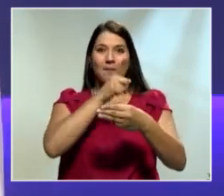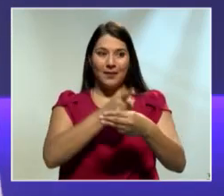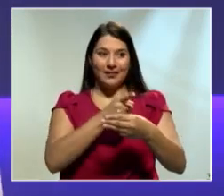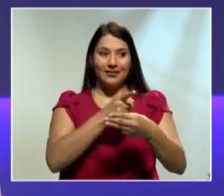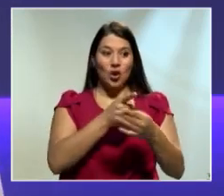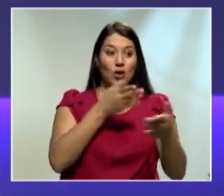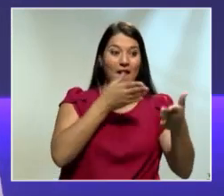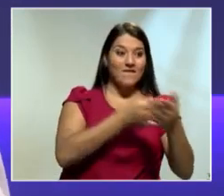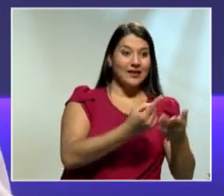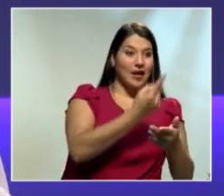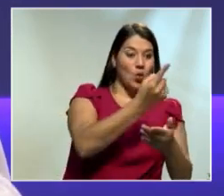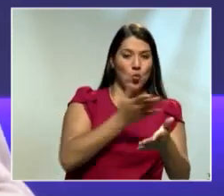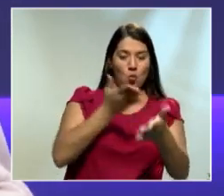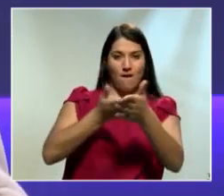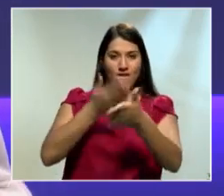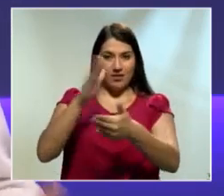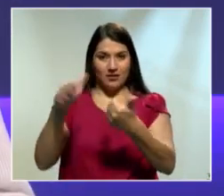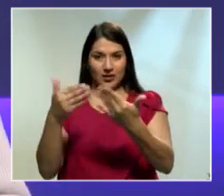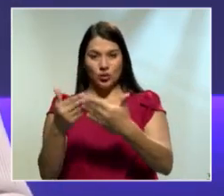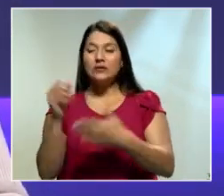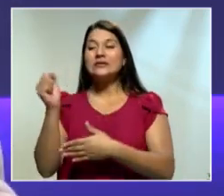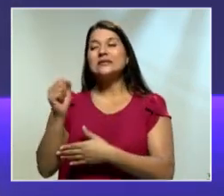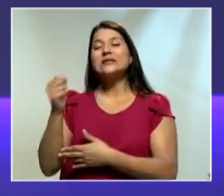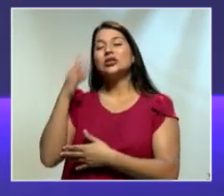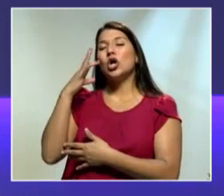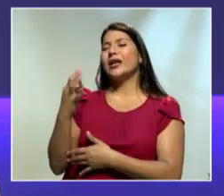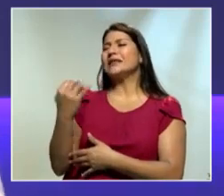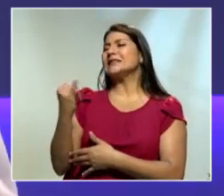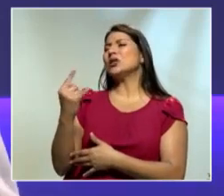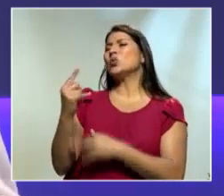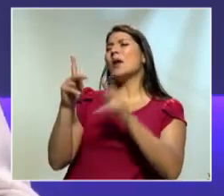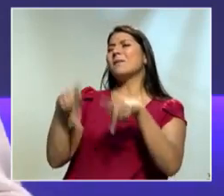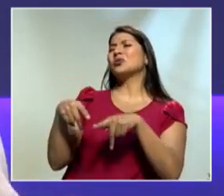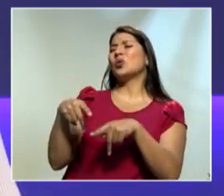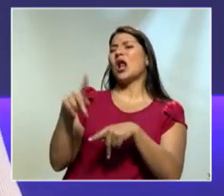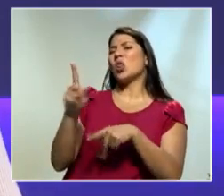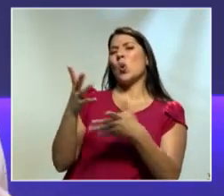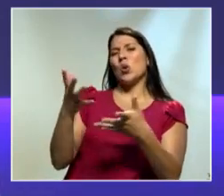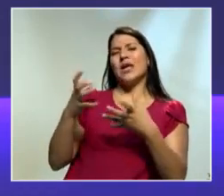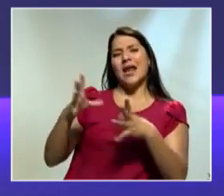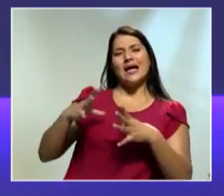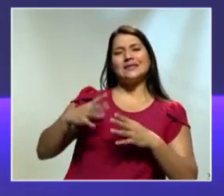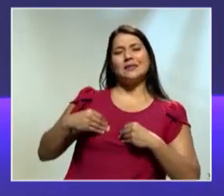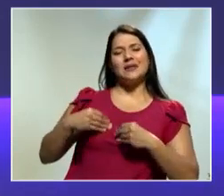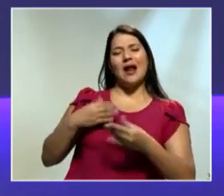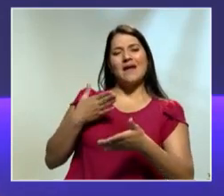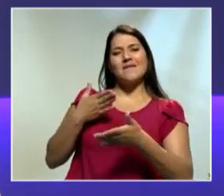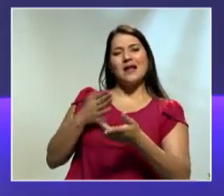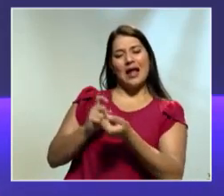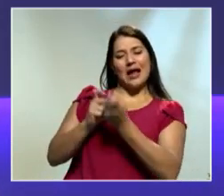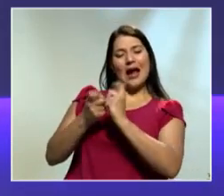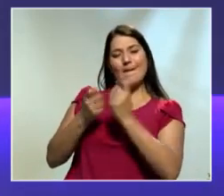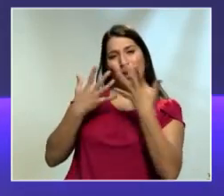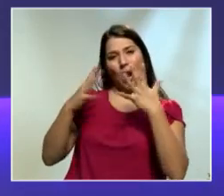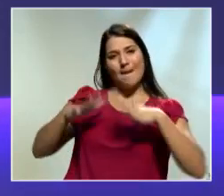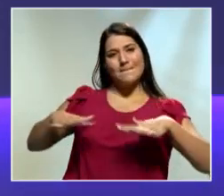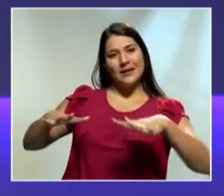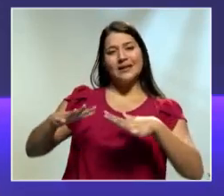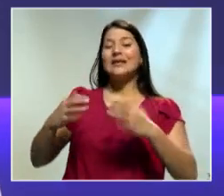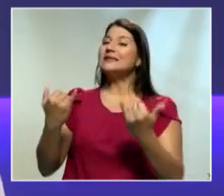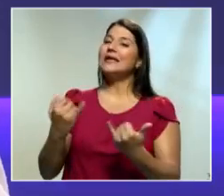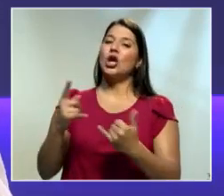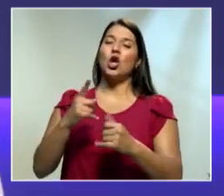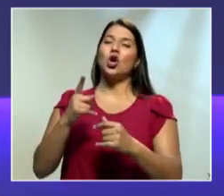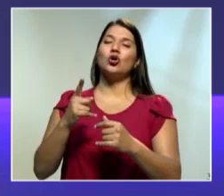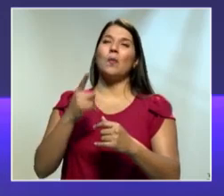en este punto, si hay alguien que se atreva a negar el cambio climático, ya no es un tema de desconocimiento de la información a nivel de quienes toman decisiones, ¿verdad?